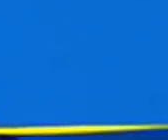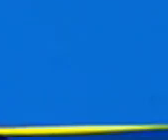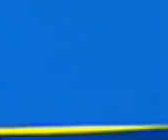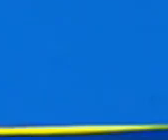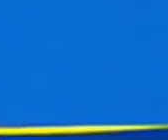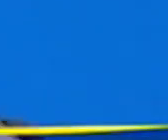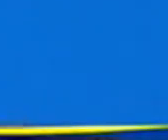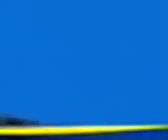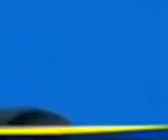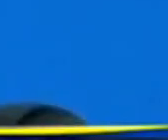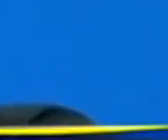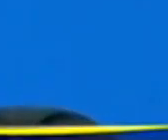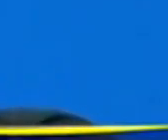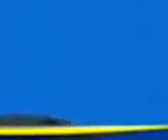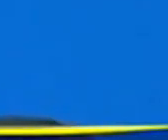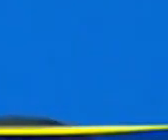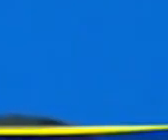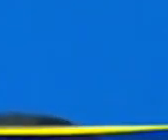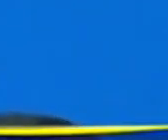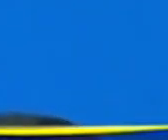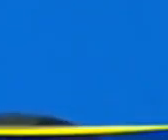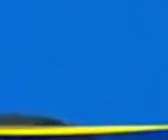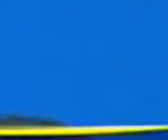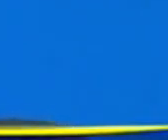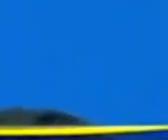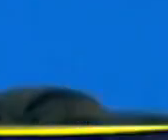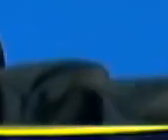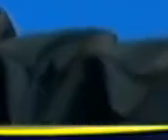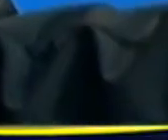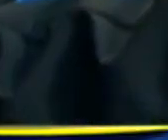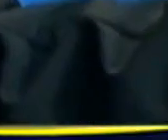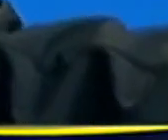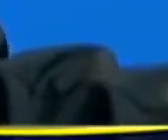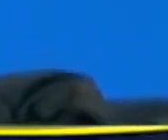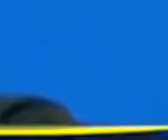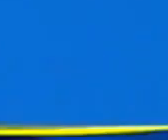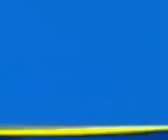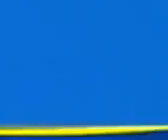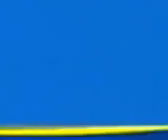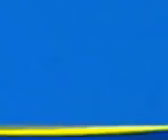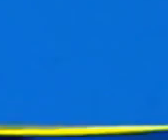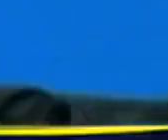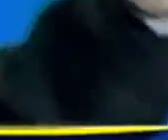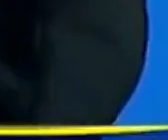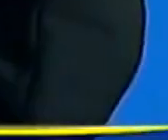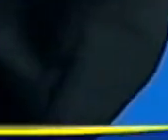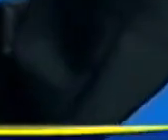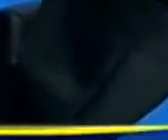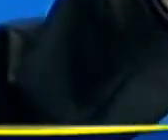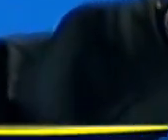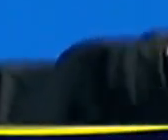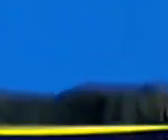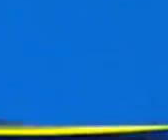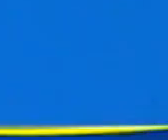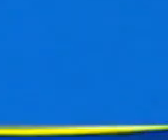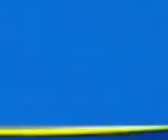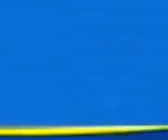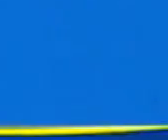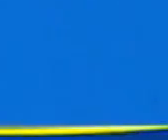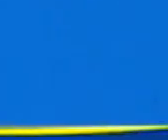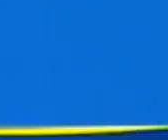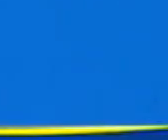Sandino, hijo de Bolívar. Fidel, hijo de Martí, y también hijo de